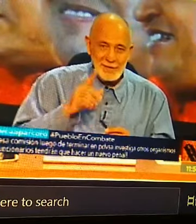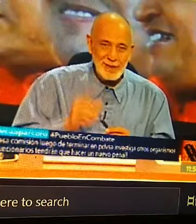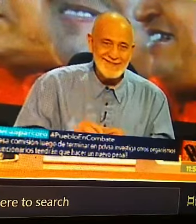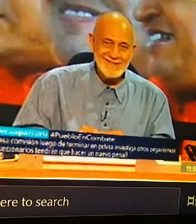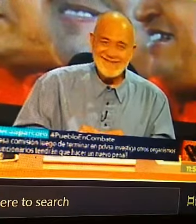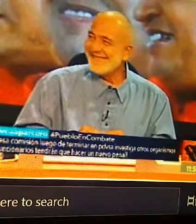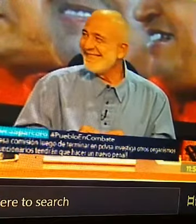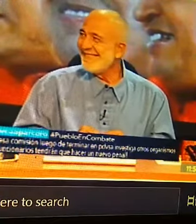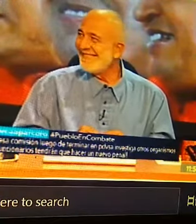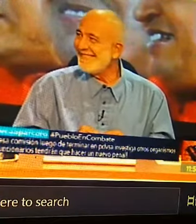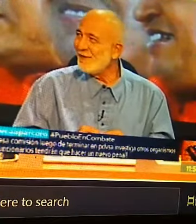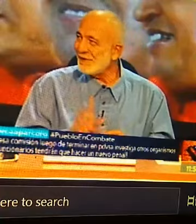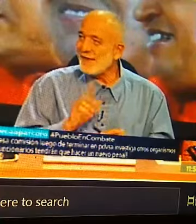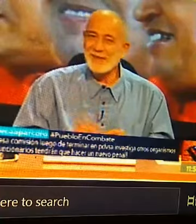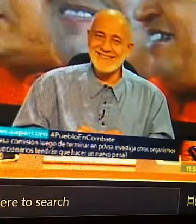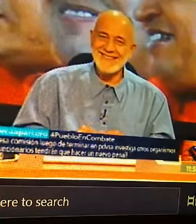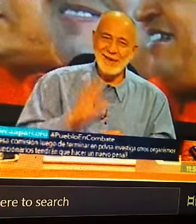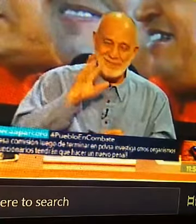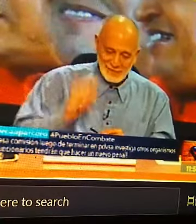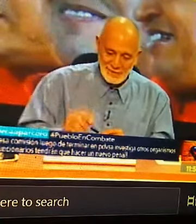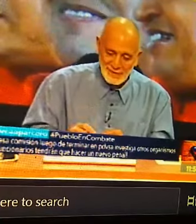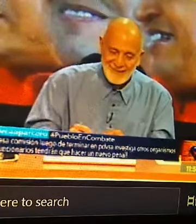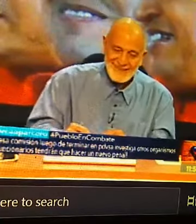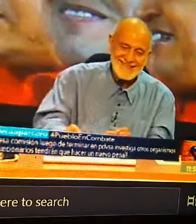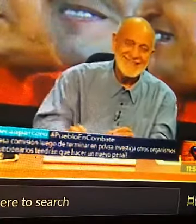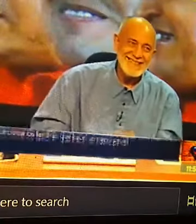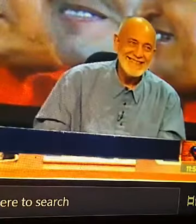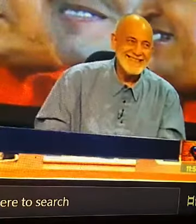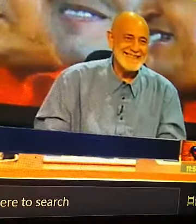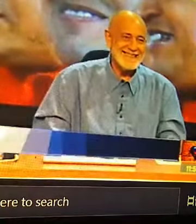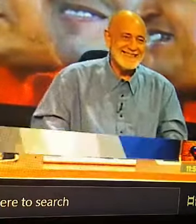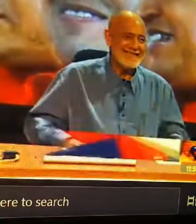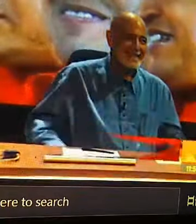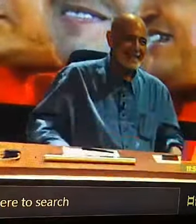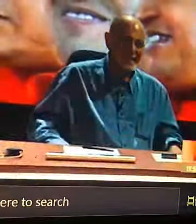equivoque, no se equivoque. Chao, nos vemos el martes.